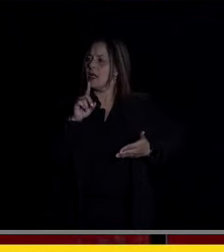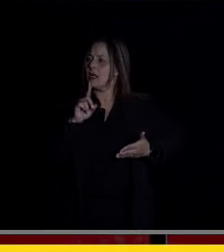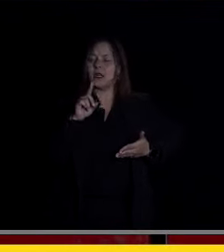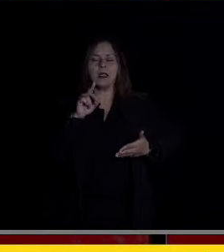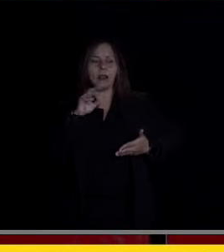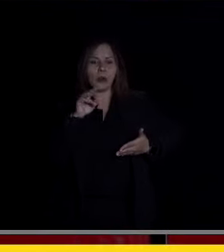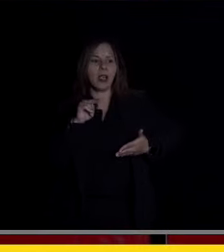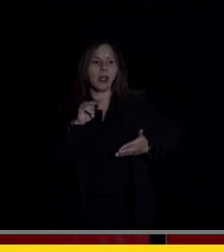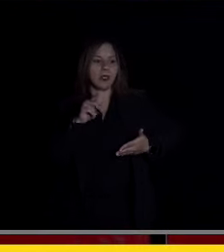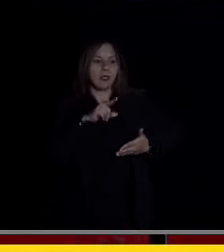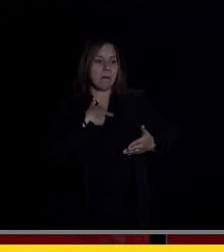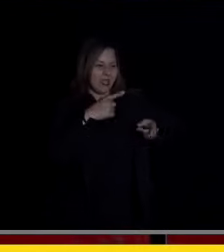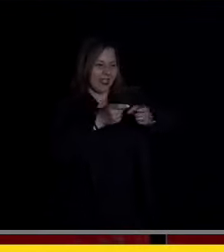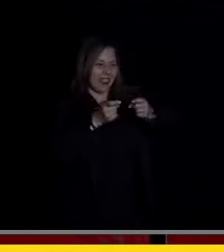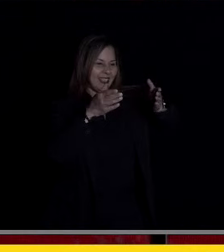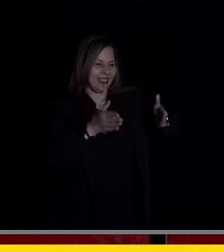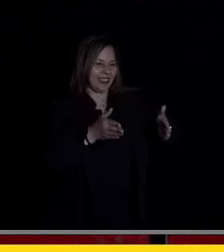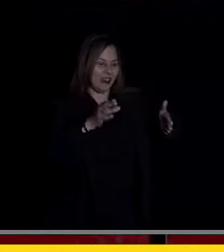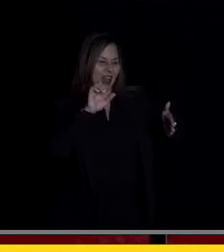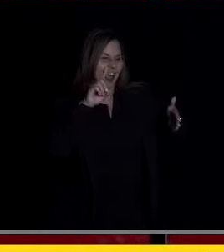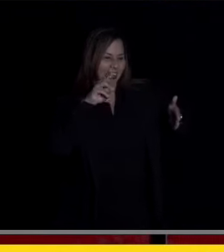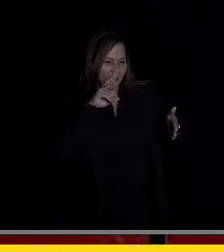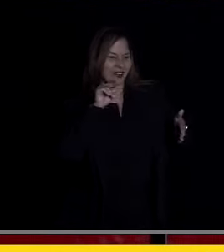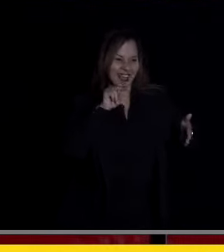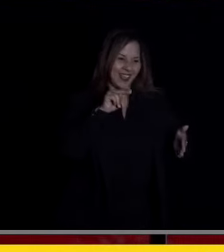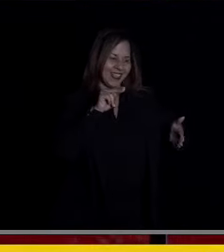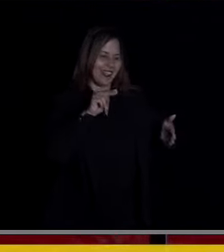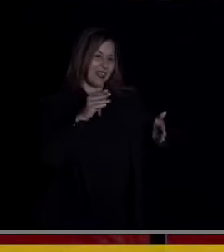Este es mi director de autogestión de servicios comunitarios. ¿Eh, Luis?